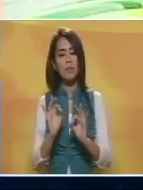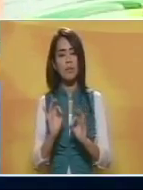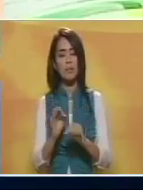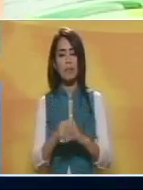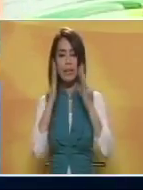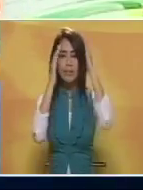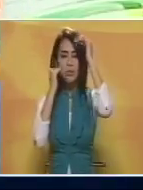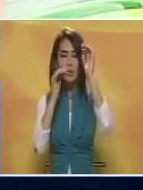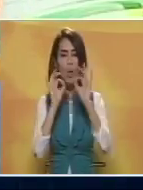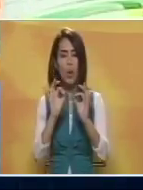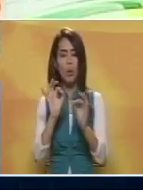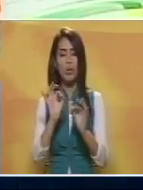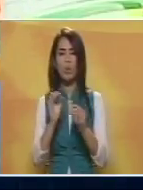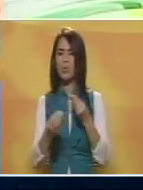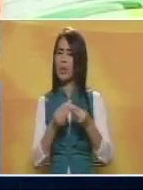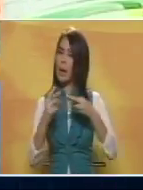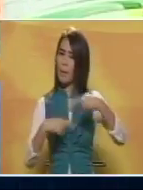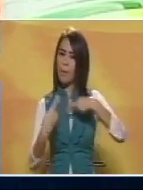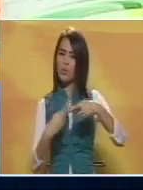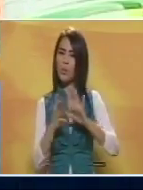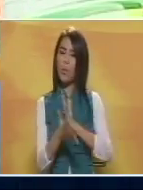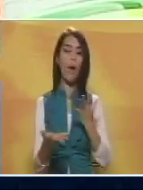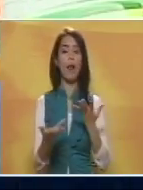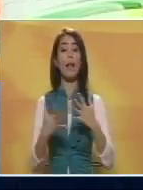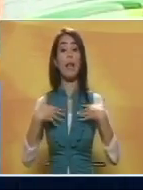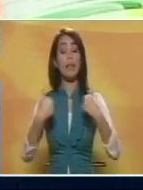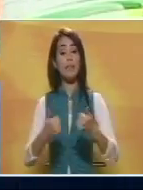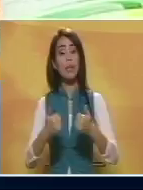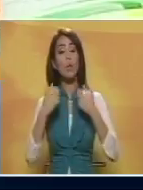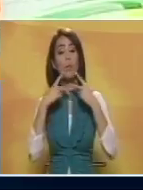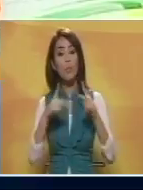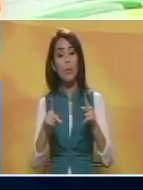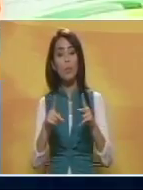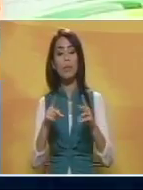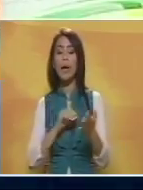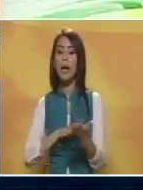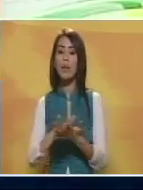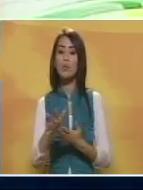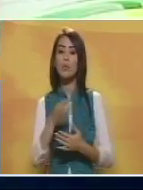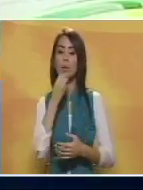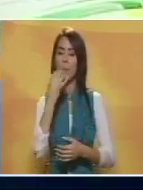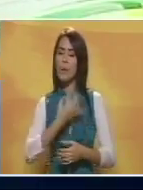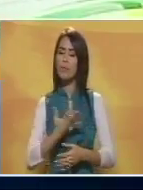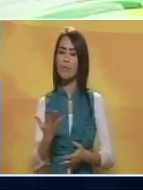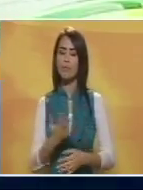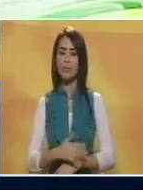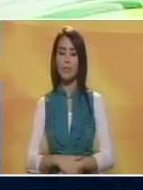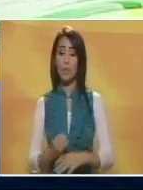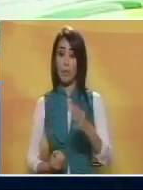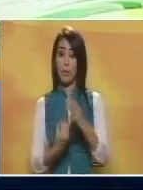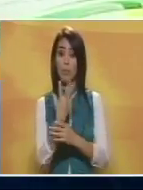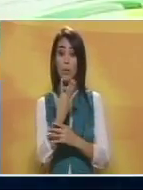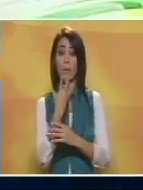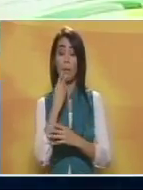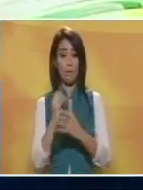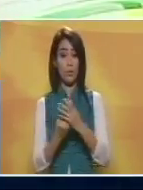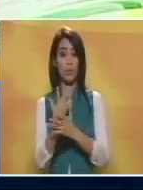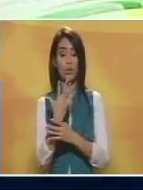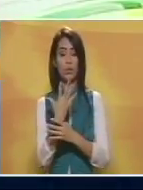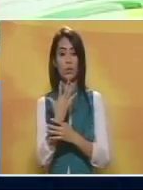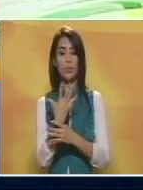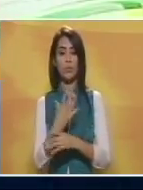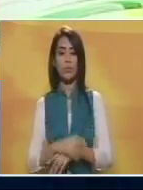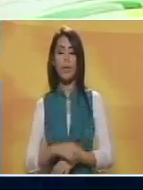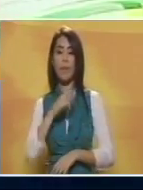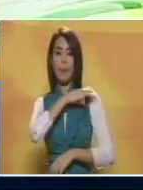revolución ha sido y es la salud pública, gratuita y de calidad. Si no fuera por la fundación de